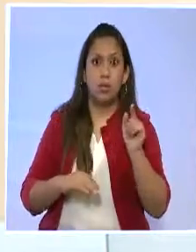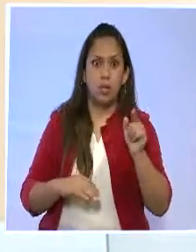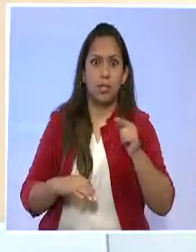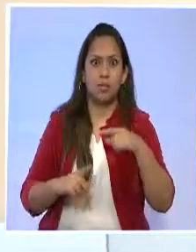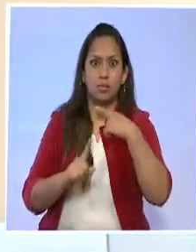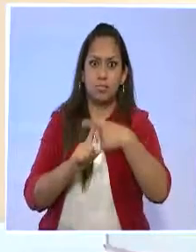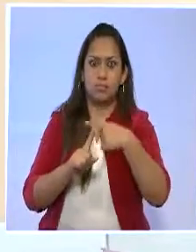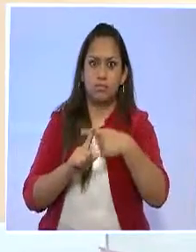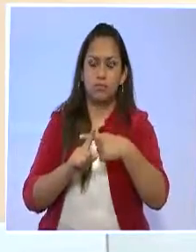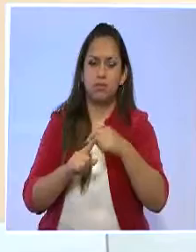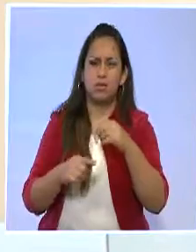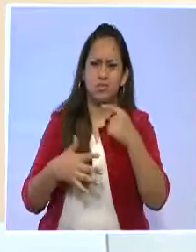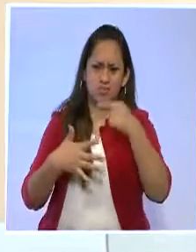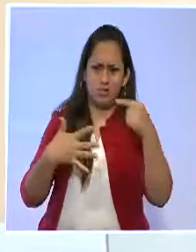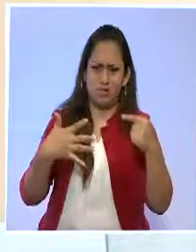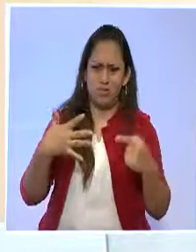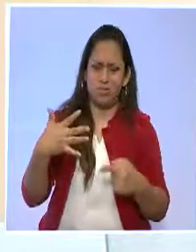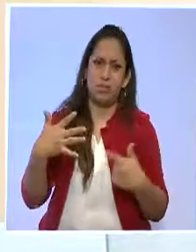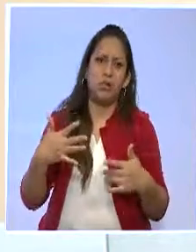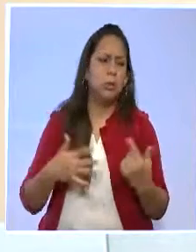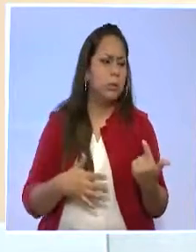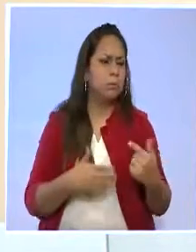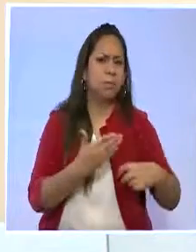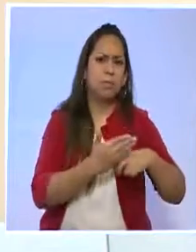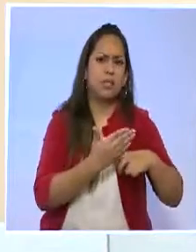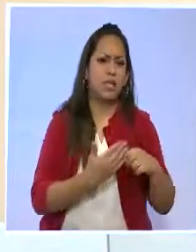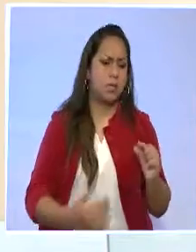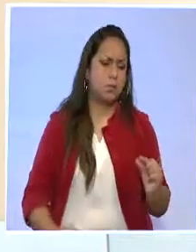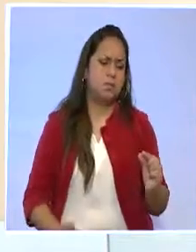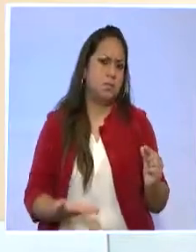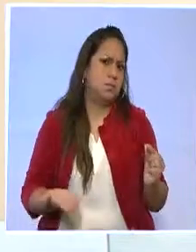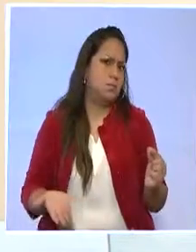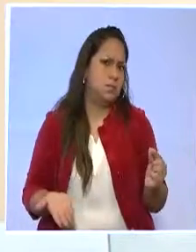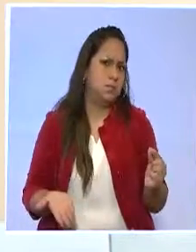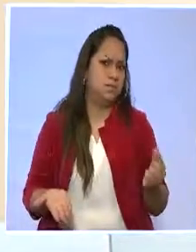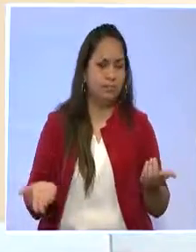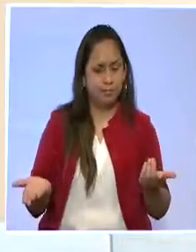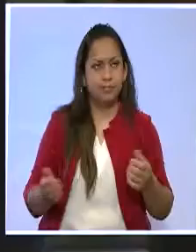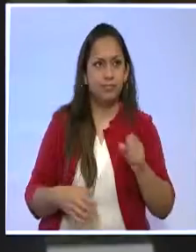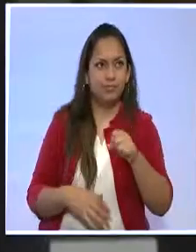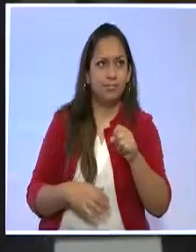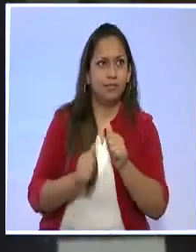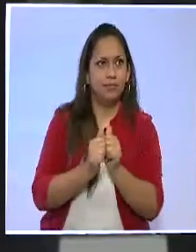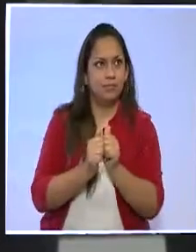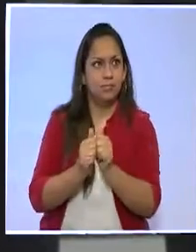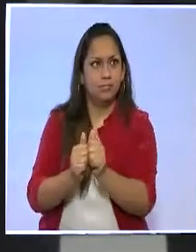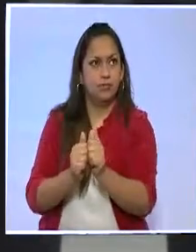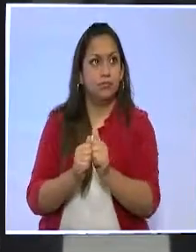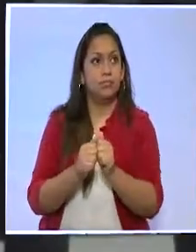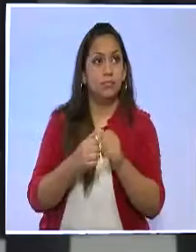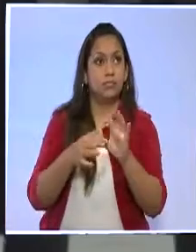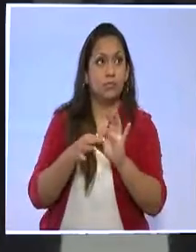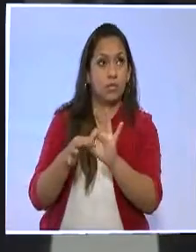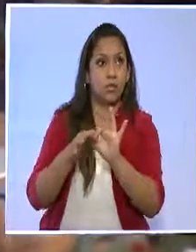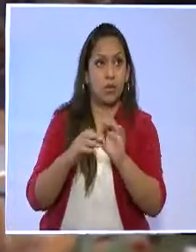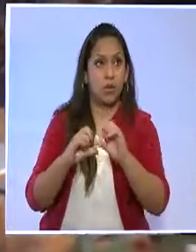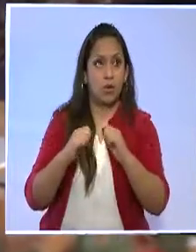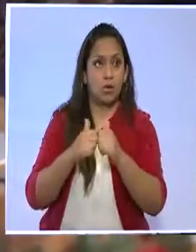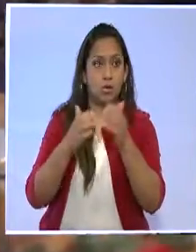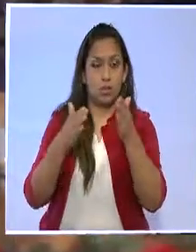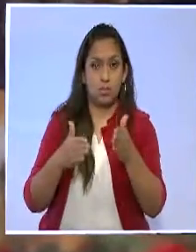cosmo en relación a esta autogestión que se realizó para realizar el viaje acompañado de nuestros compañeros de asambleístas